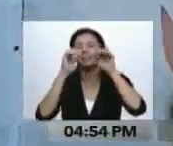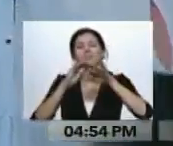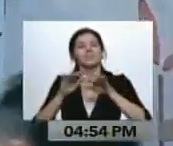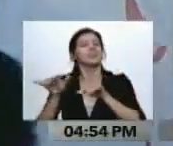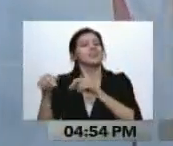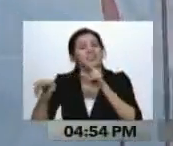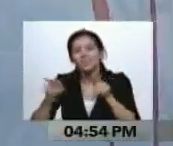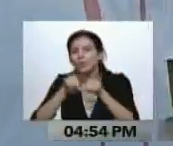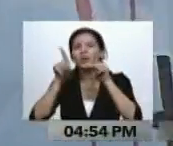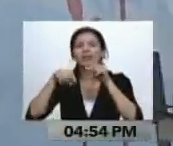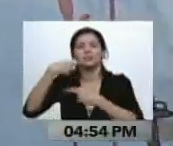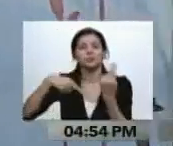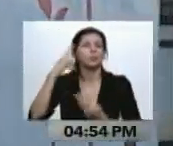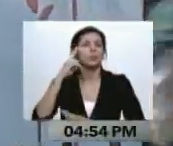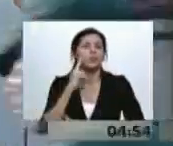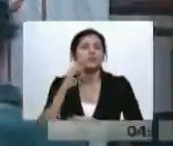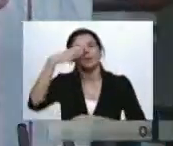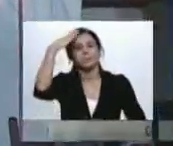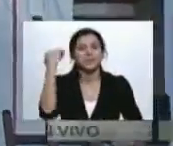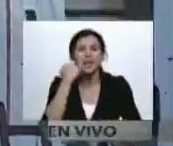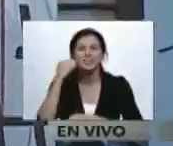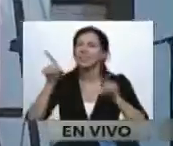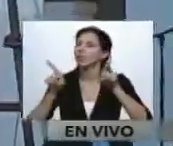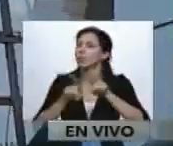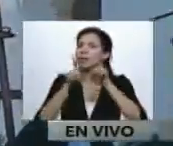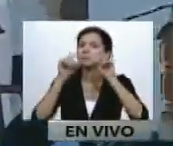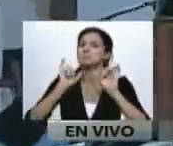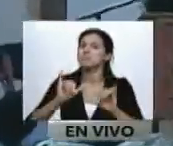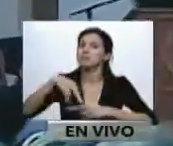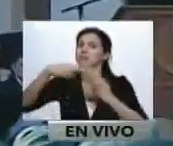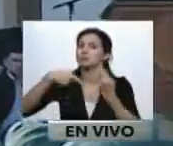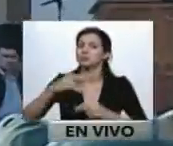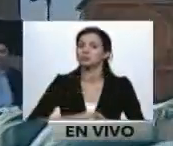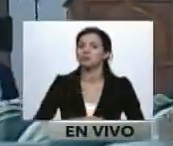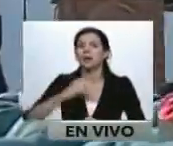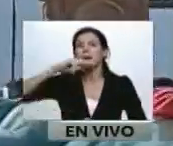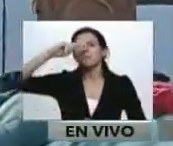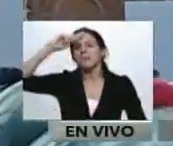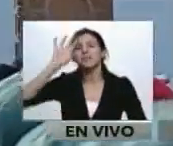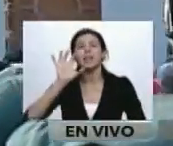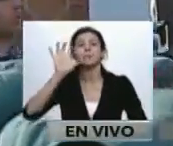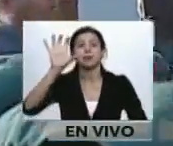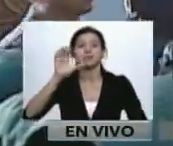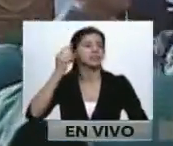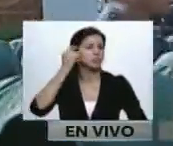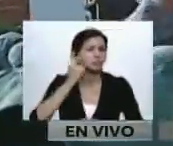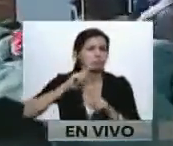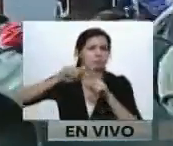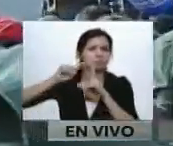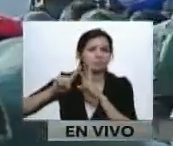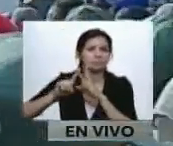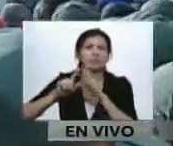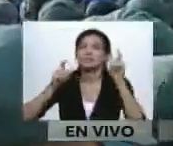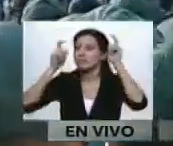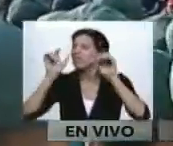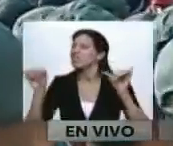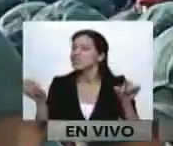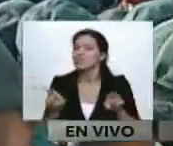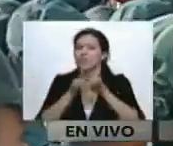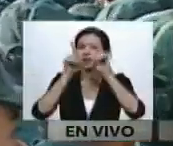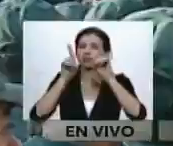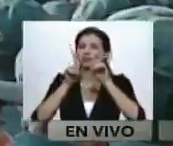Miranda, la misma revolución de los padres de la patria, que en Hugo Chávez quizás consiguió su mejor